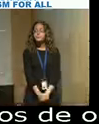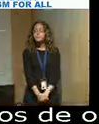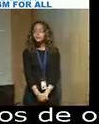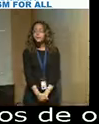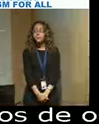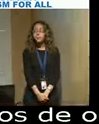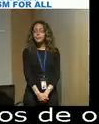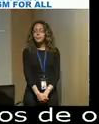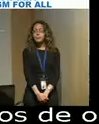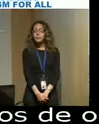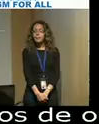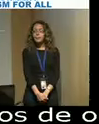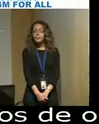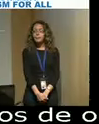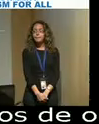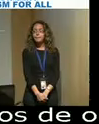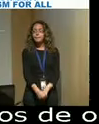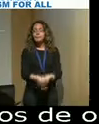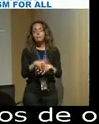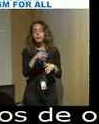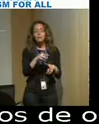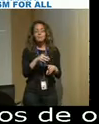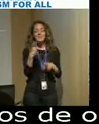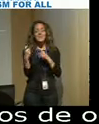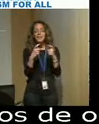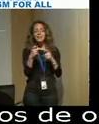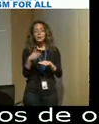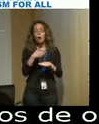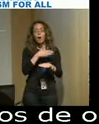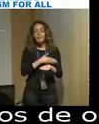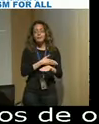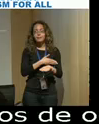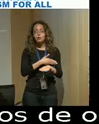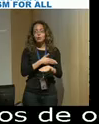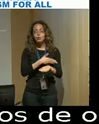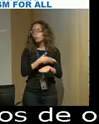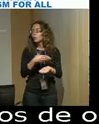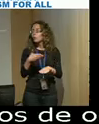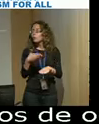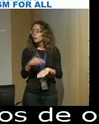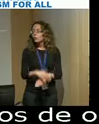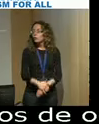Es que va a otro ritmo diferente al que yo doy. Necesito el anterior momento.